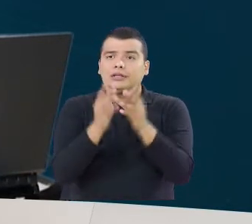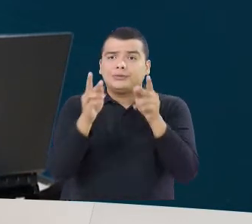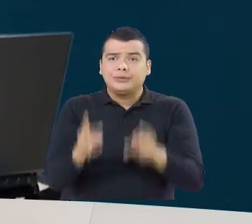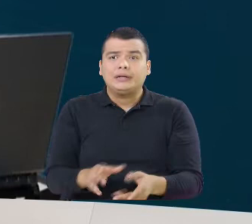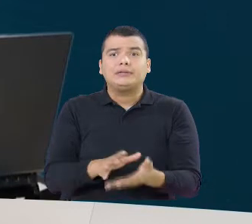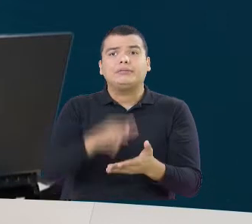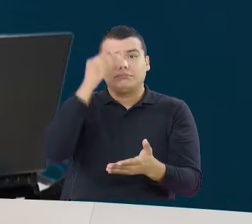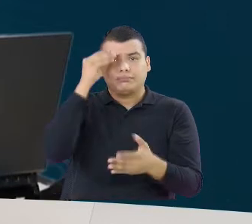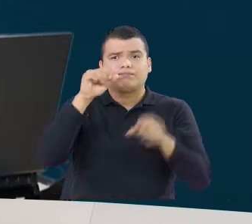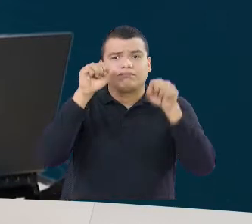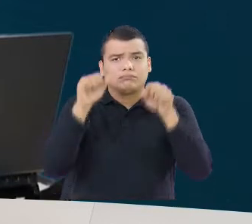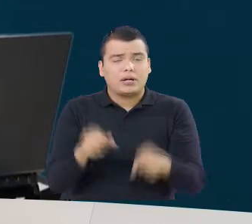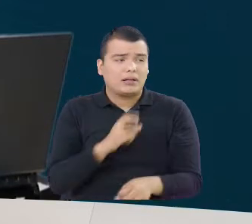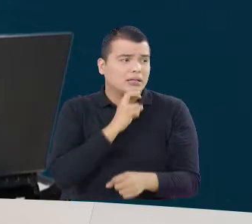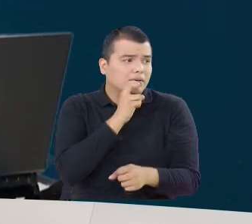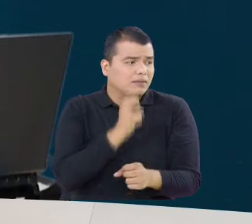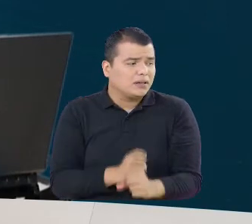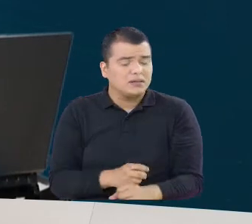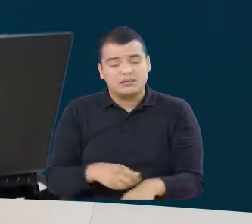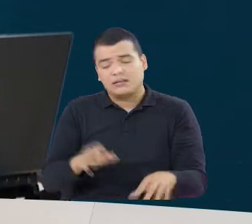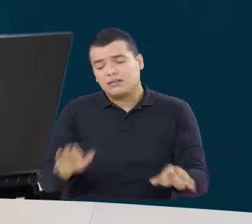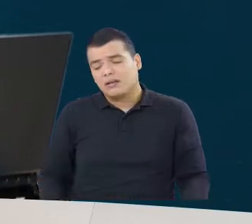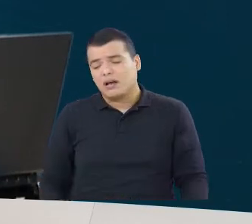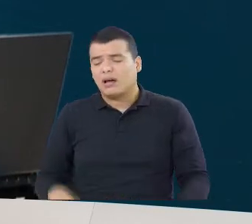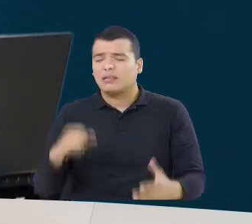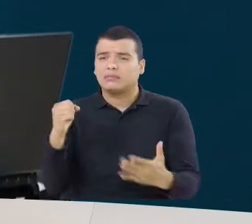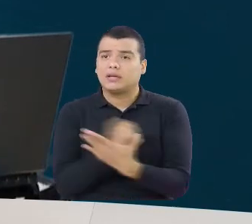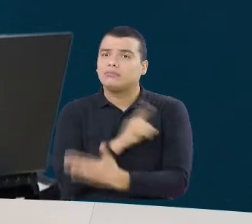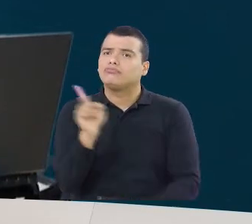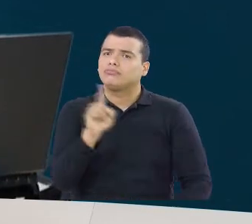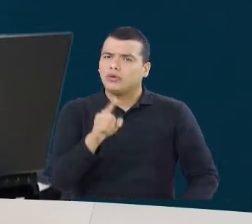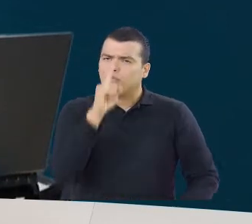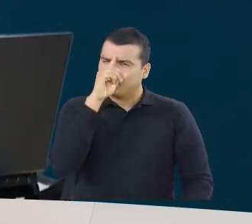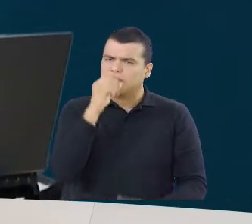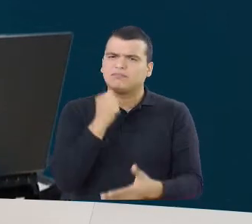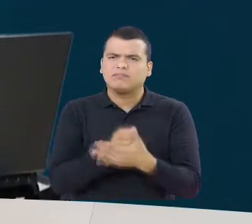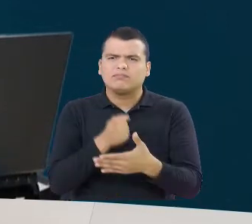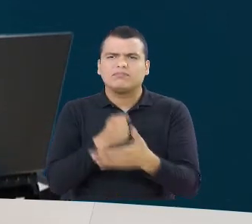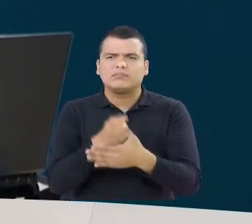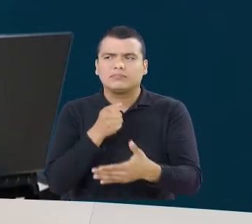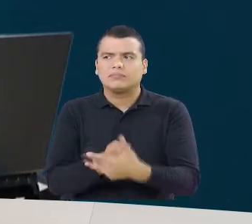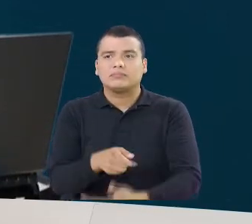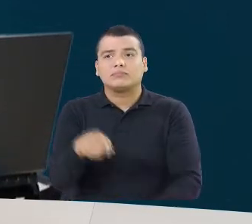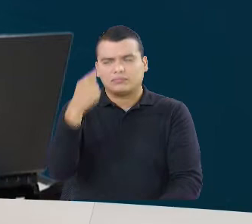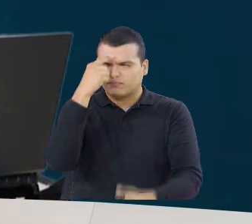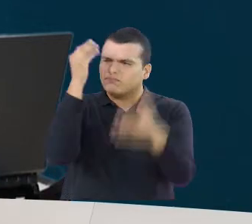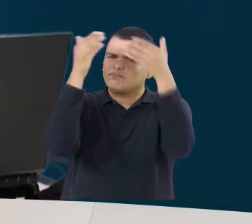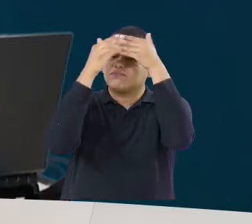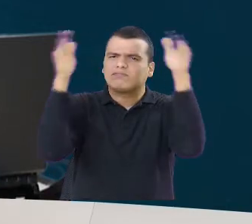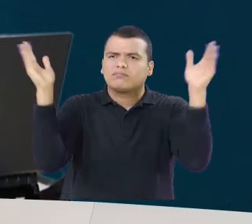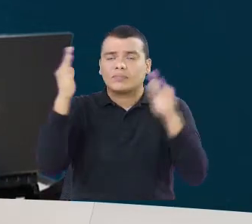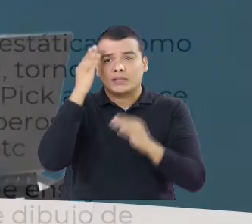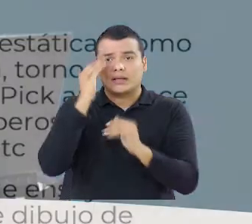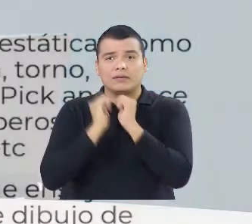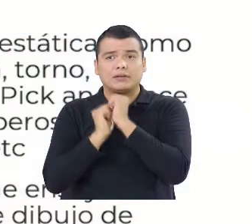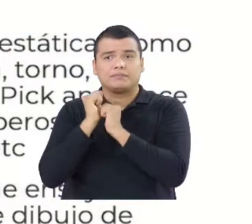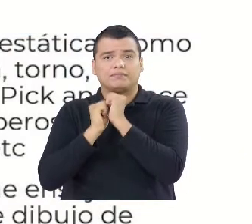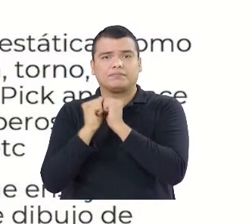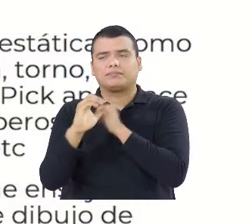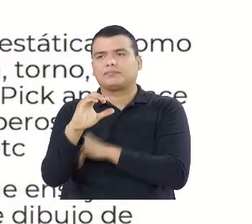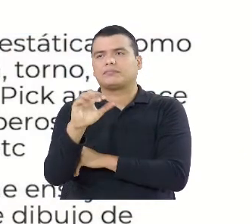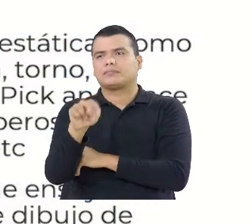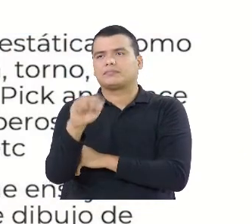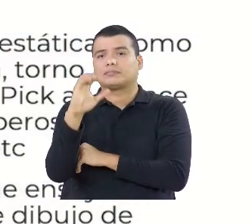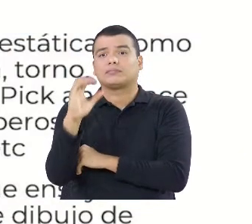solo requiere dedicación. Y la idea es que abran la mente. Una máquina CNC es un